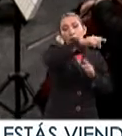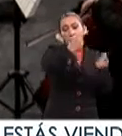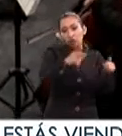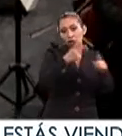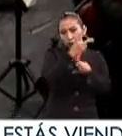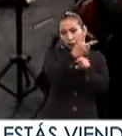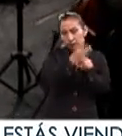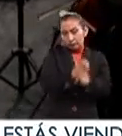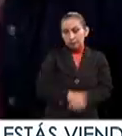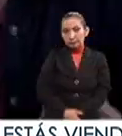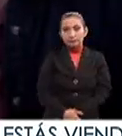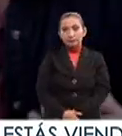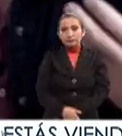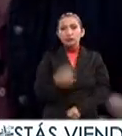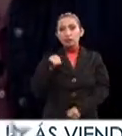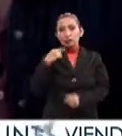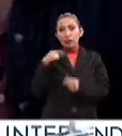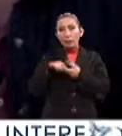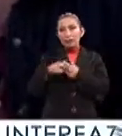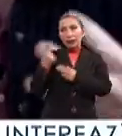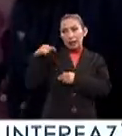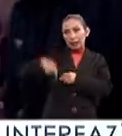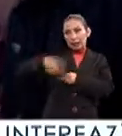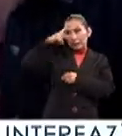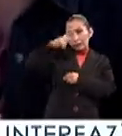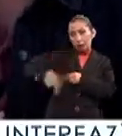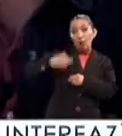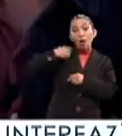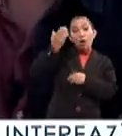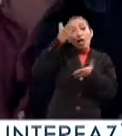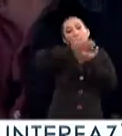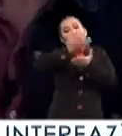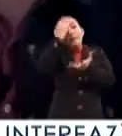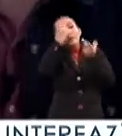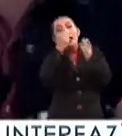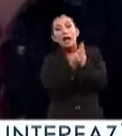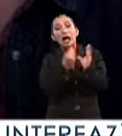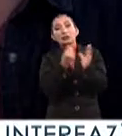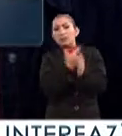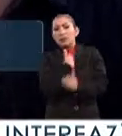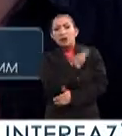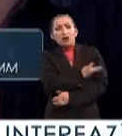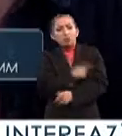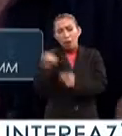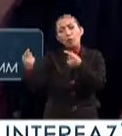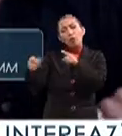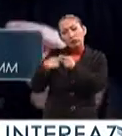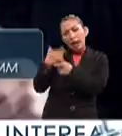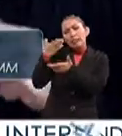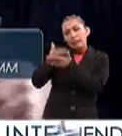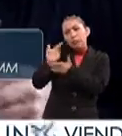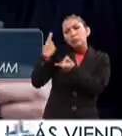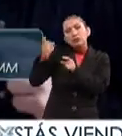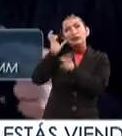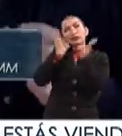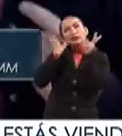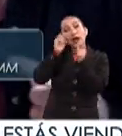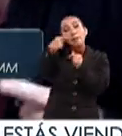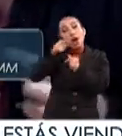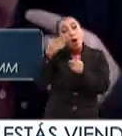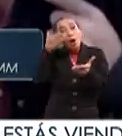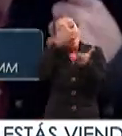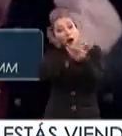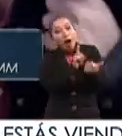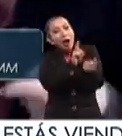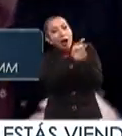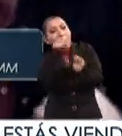músicos invitados. Yo comencé a venir desde México por las clases magistrales. Me encantaban los conciertos, pero la posibilidad de tener una